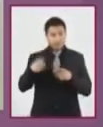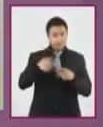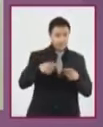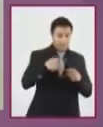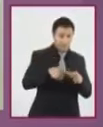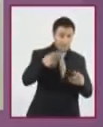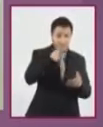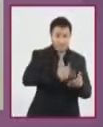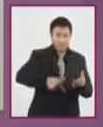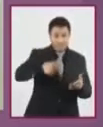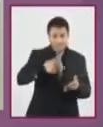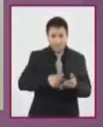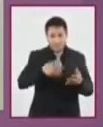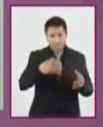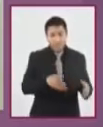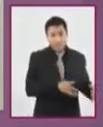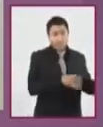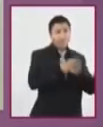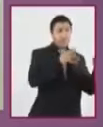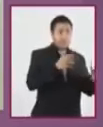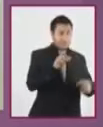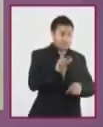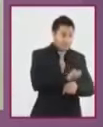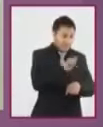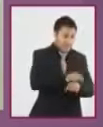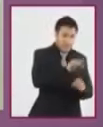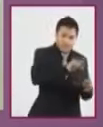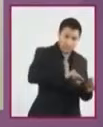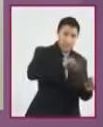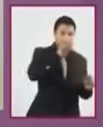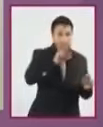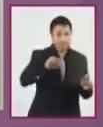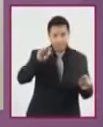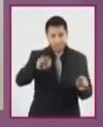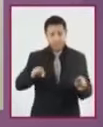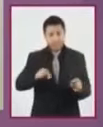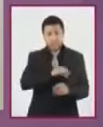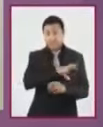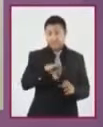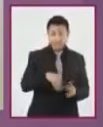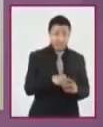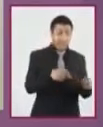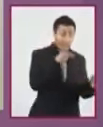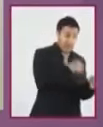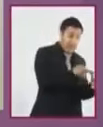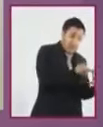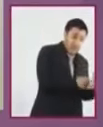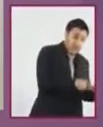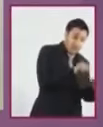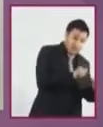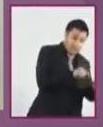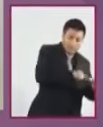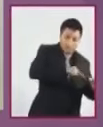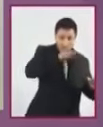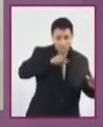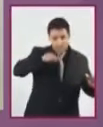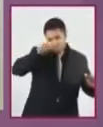ocupa sucesivamente un cuerpo en movimiento y se considera desde el punto de inicio hasta el punto final del